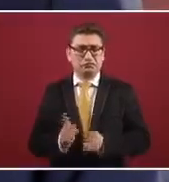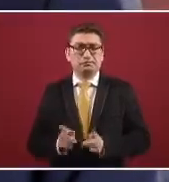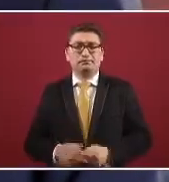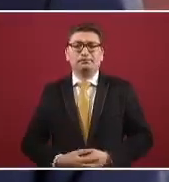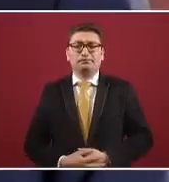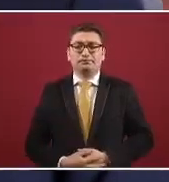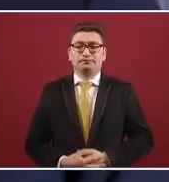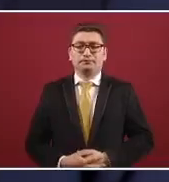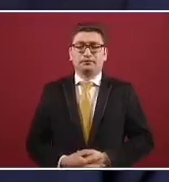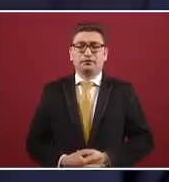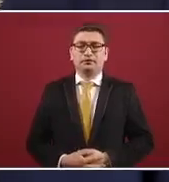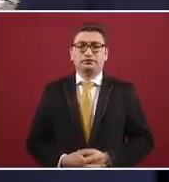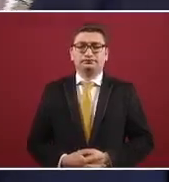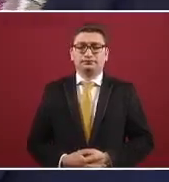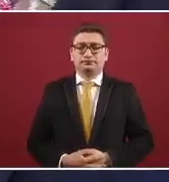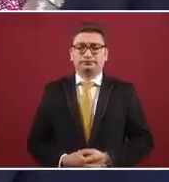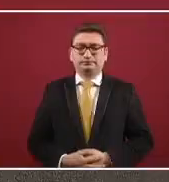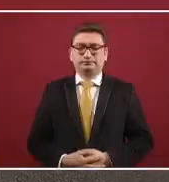nos